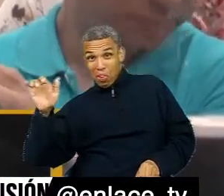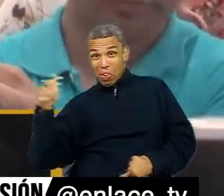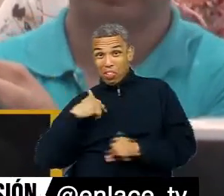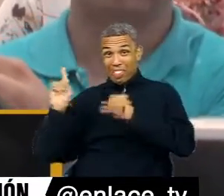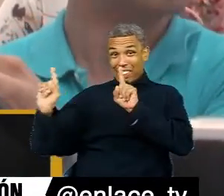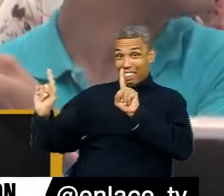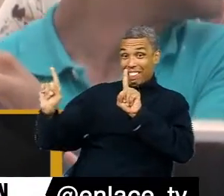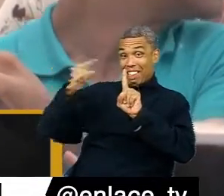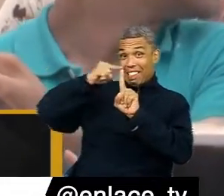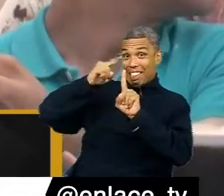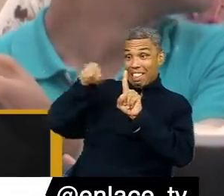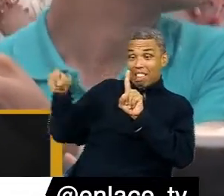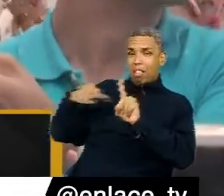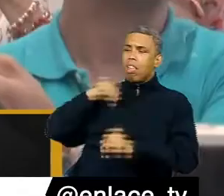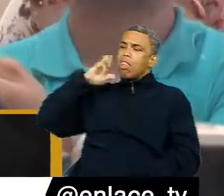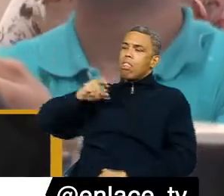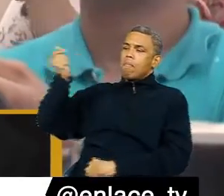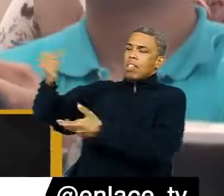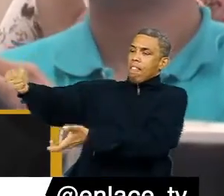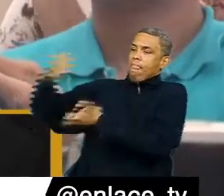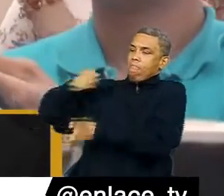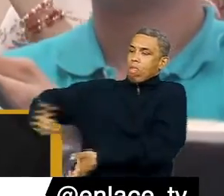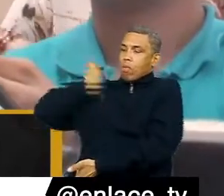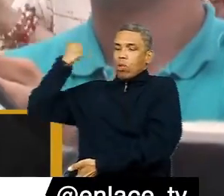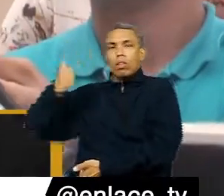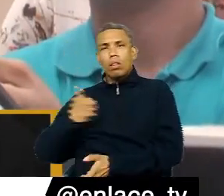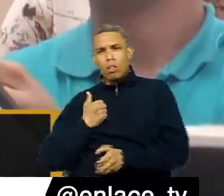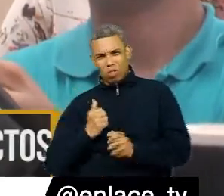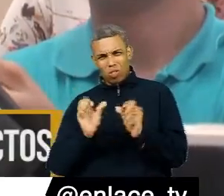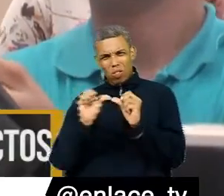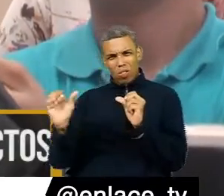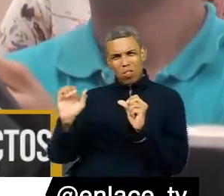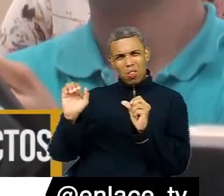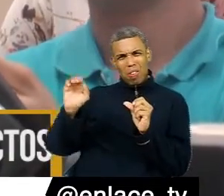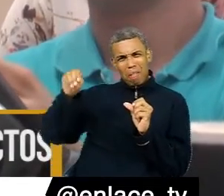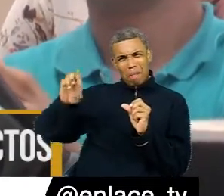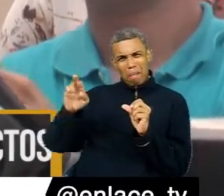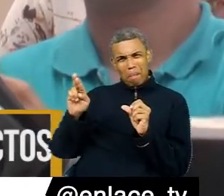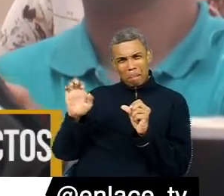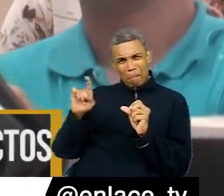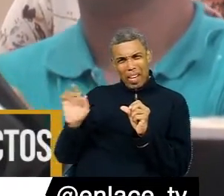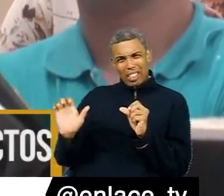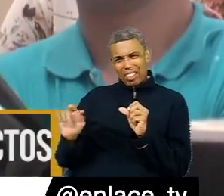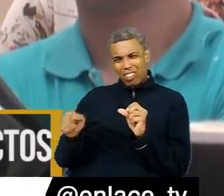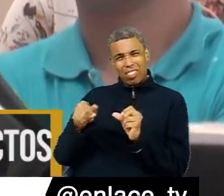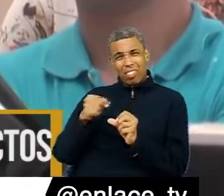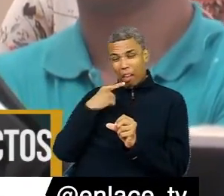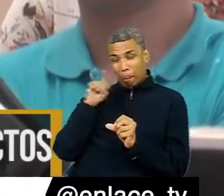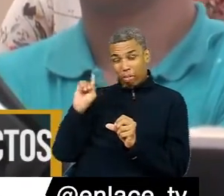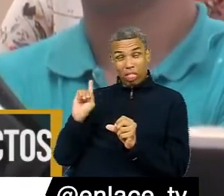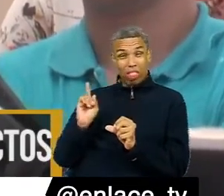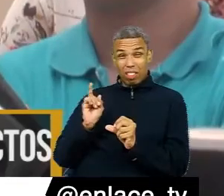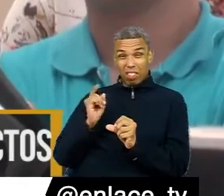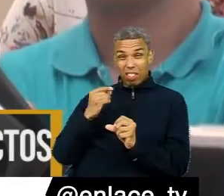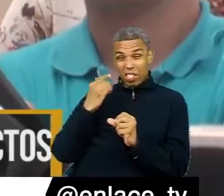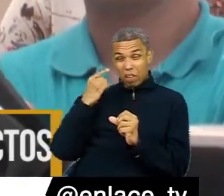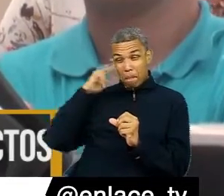provincia Yariguíes. Eso sí es un homenaje a nuestro cacique Pipatón, a Yarima y a todos los valerosos